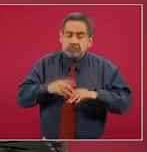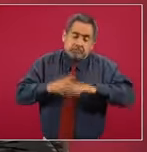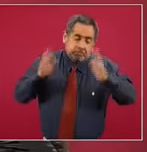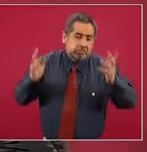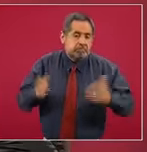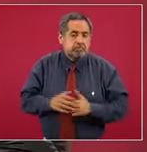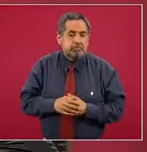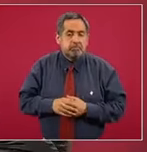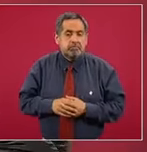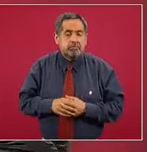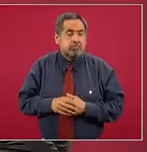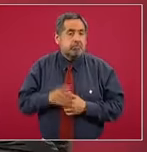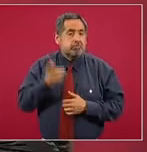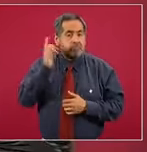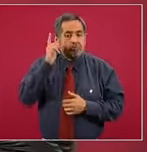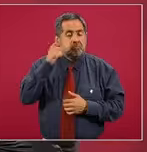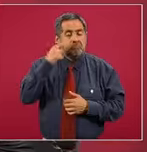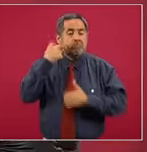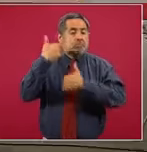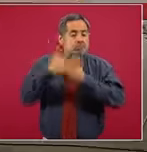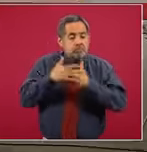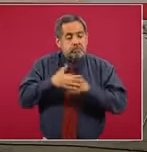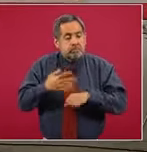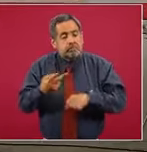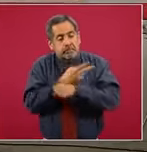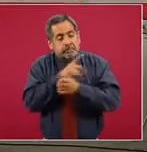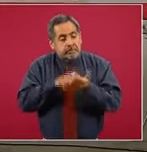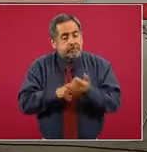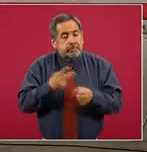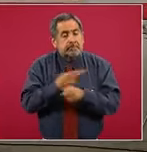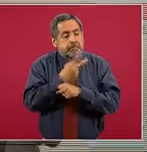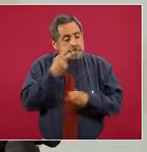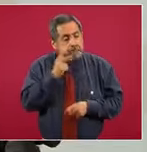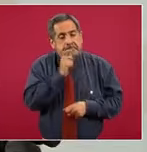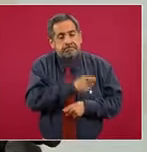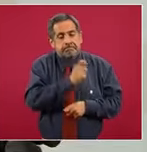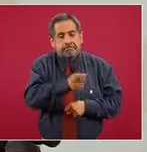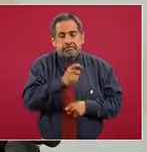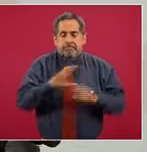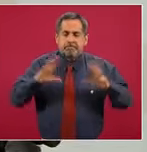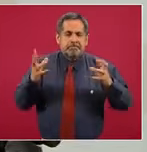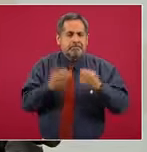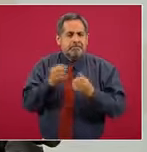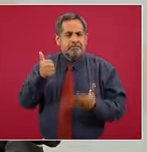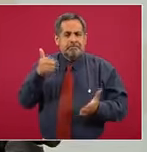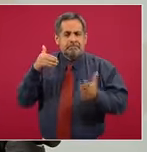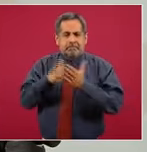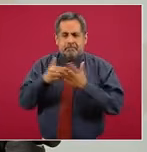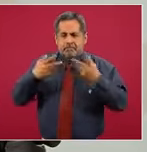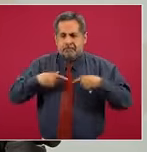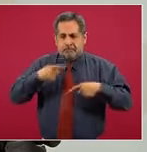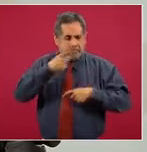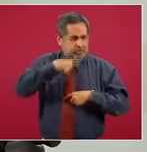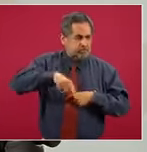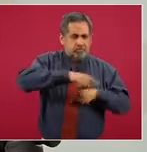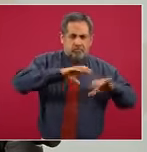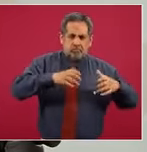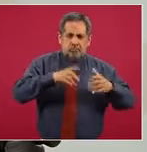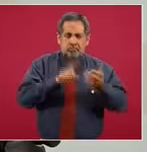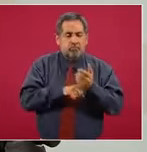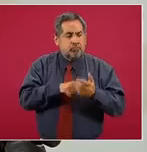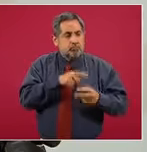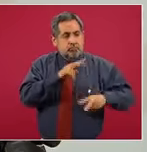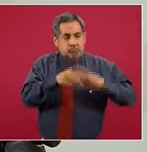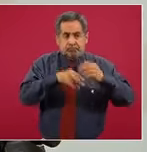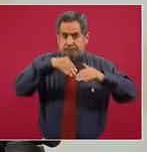pues seguramente habrá un seguimiento muy puntual de las 6,000 personas aproximadamente que pudieron